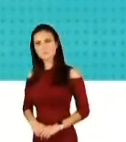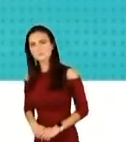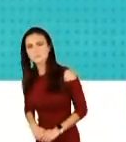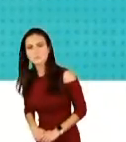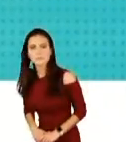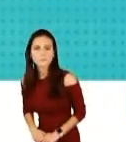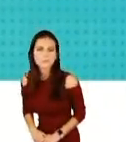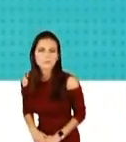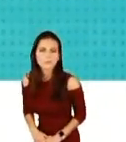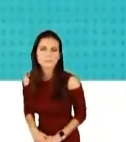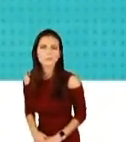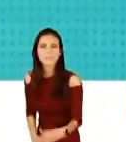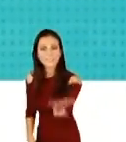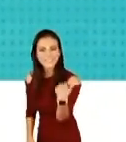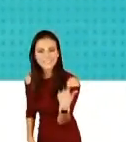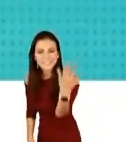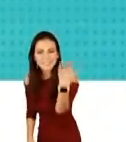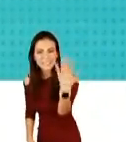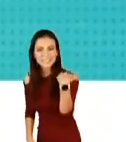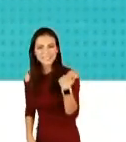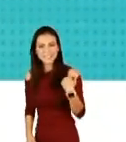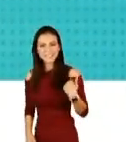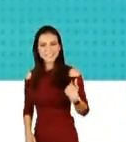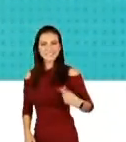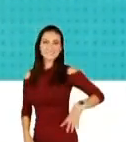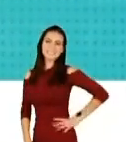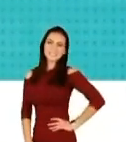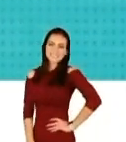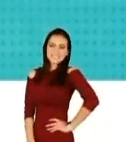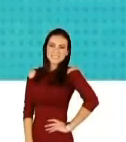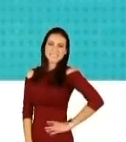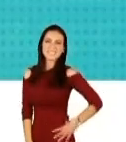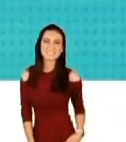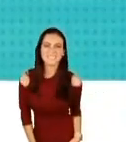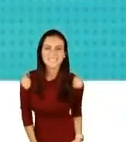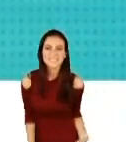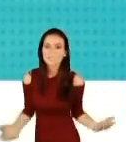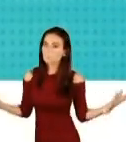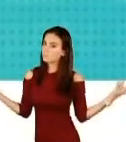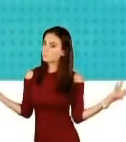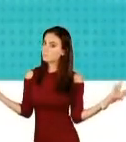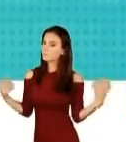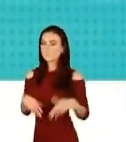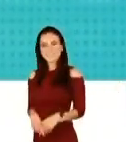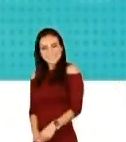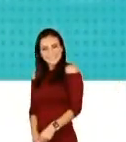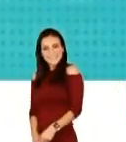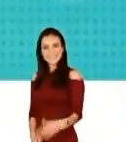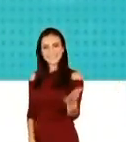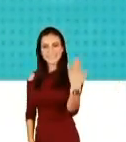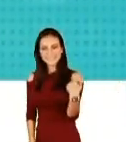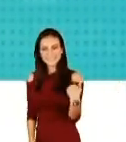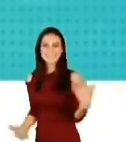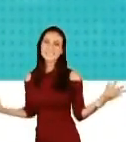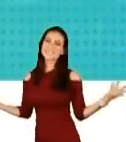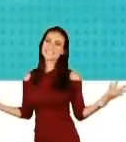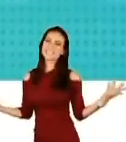historia que más preocupa en un regreso a clases cuando estamos en la parte más alta de la tercera ola